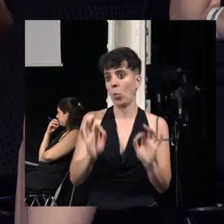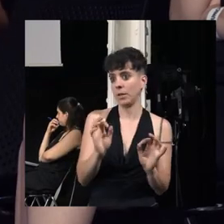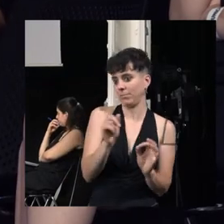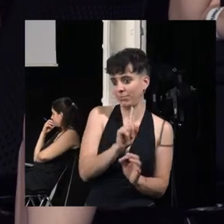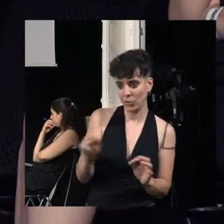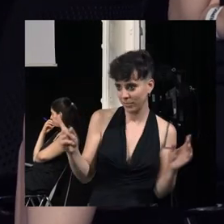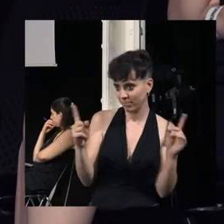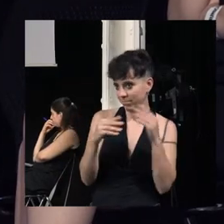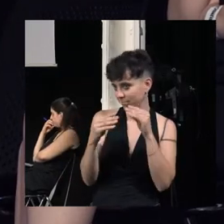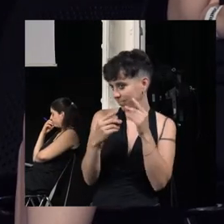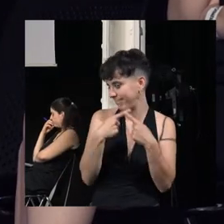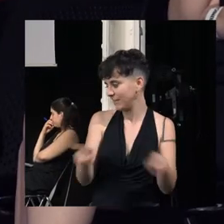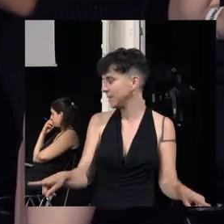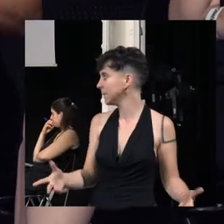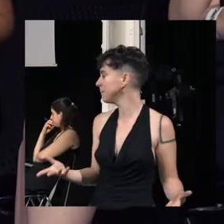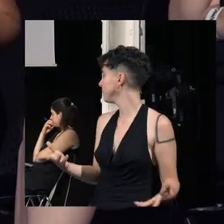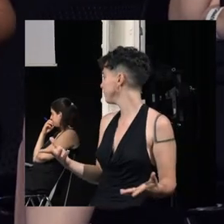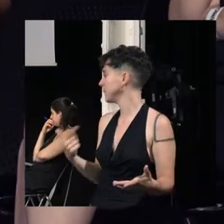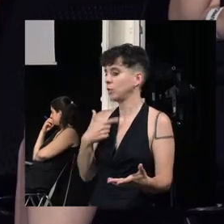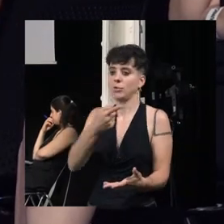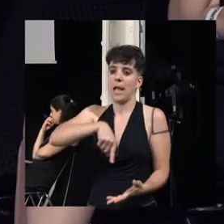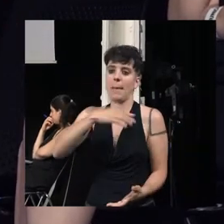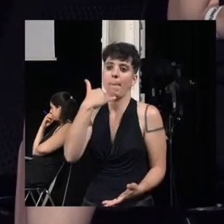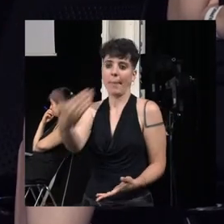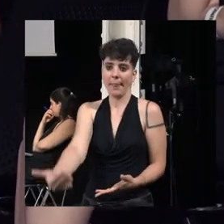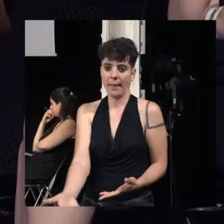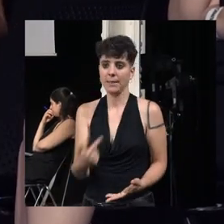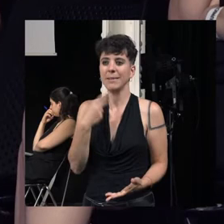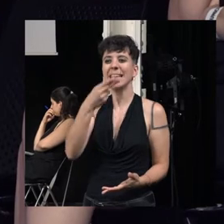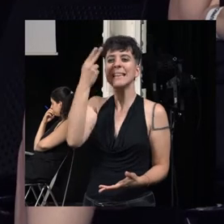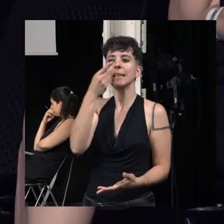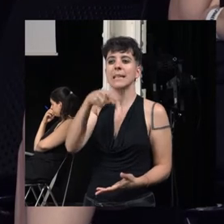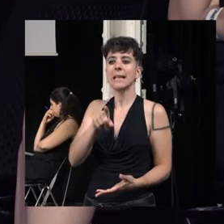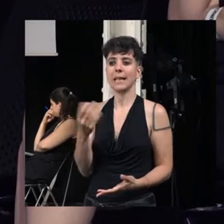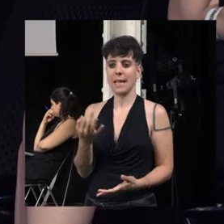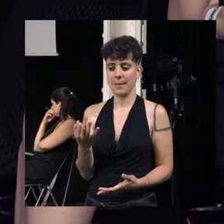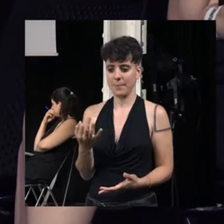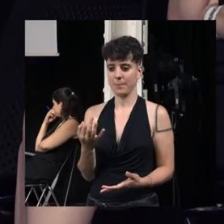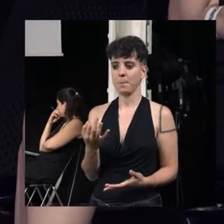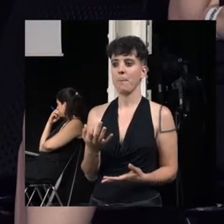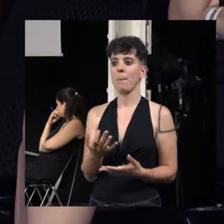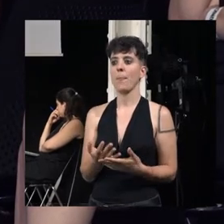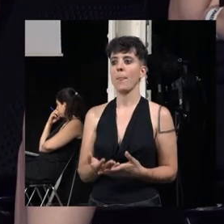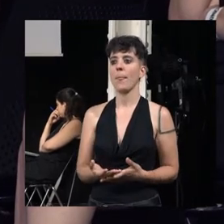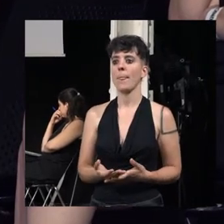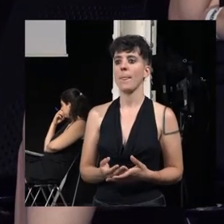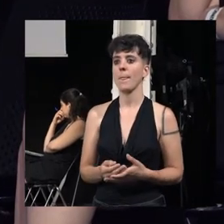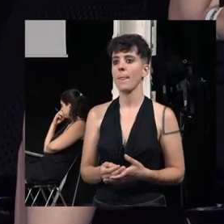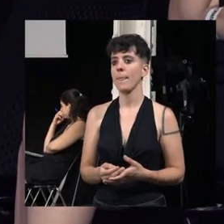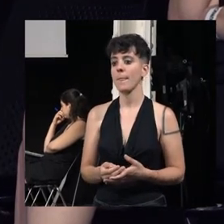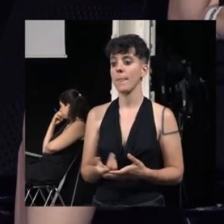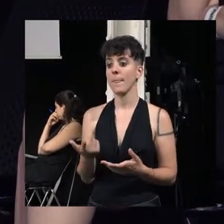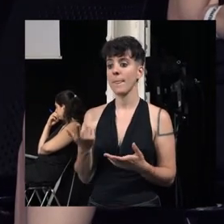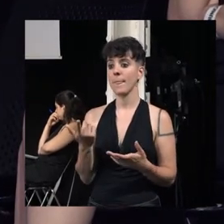importan. Pero eso ya lo sabemos. Lo que más me interesa es atender a